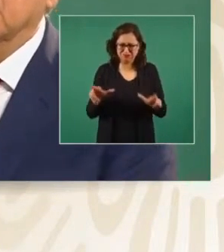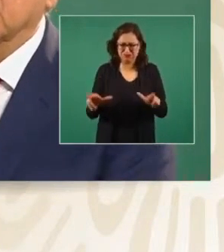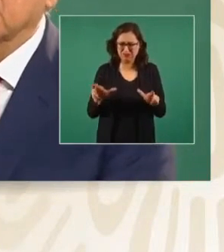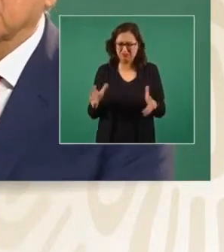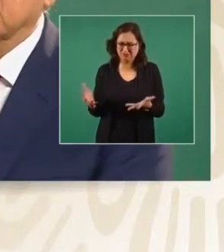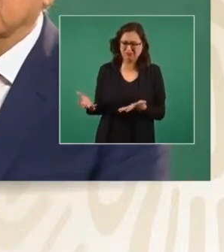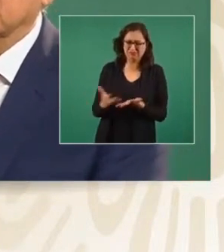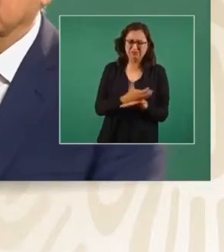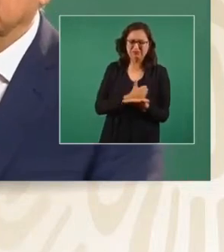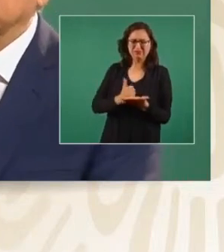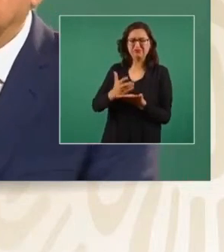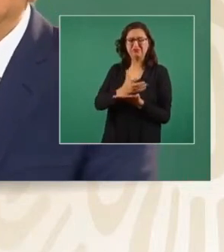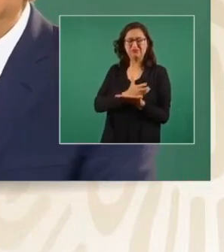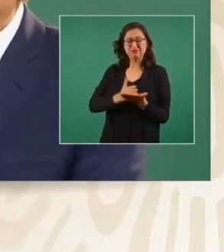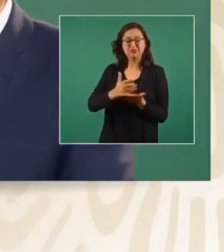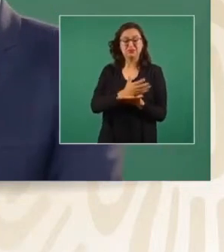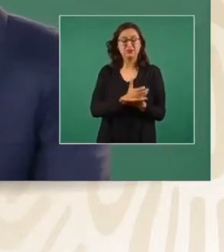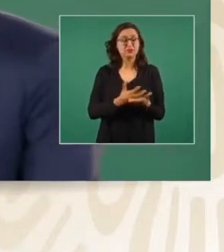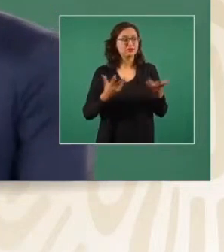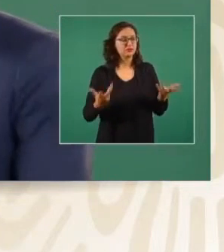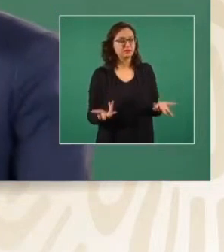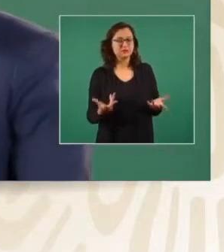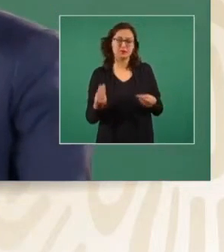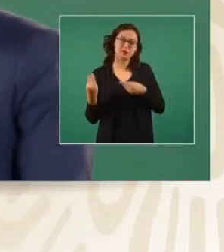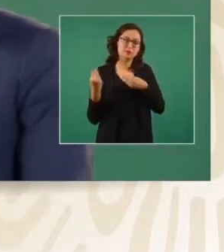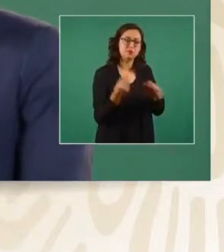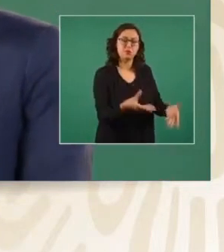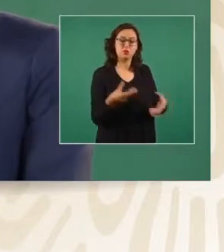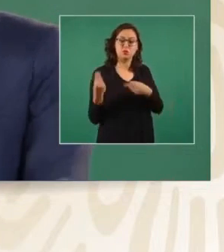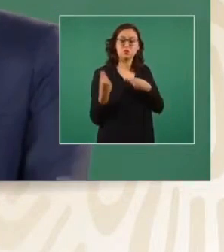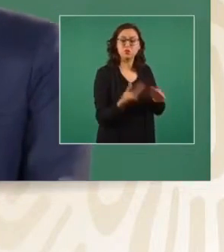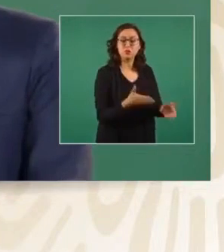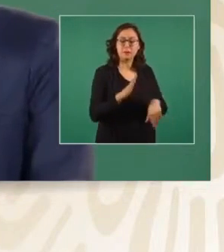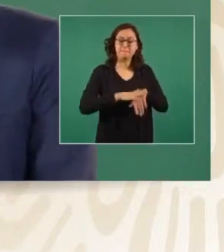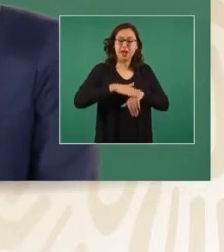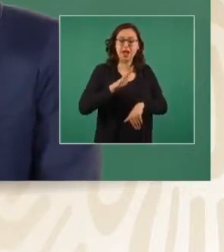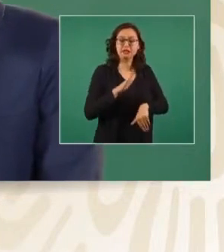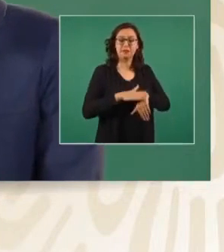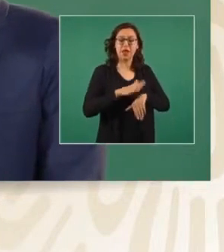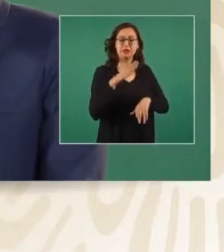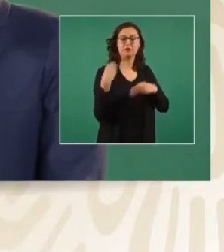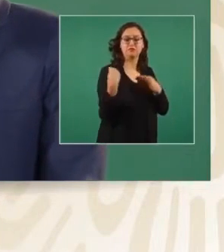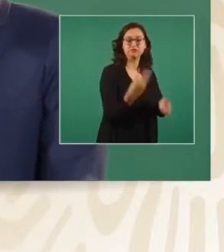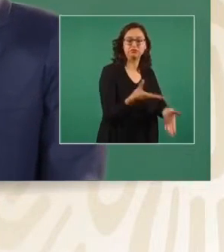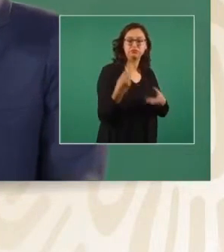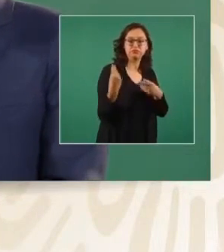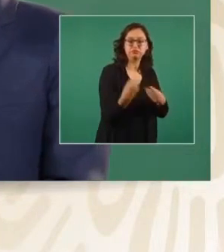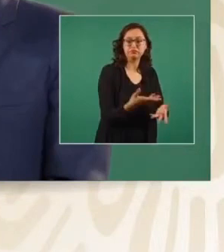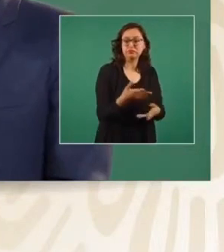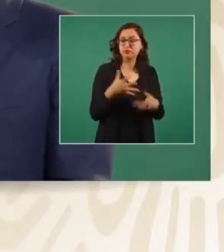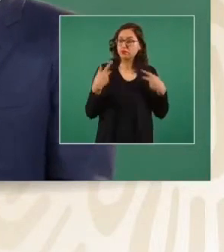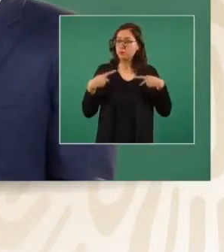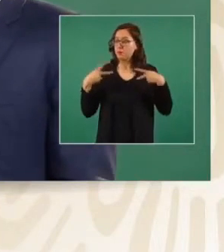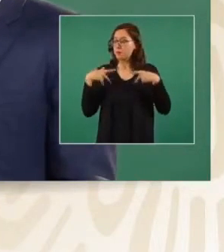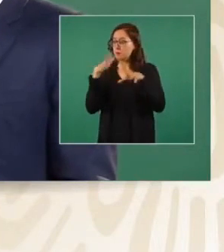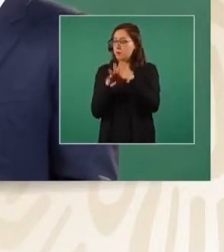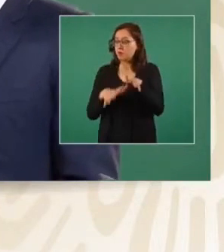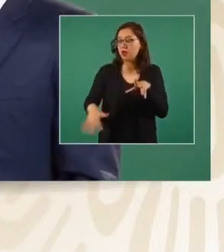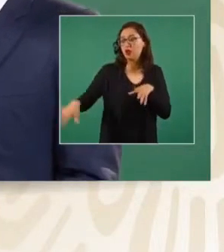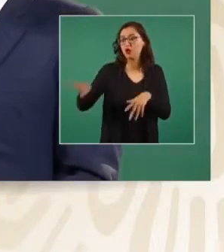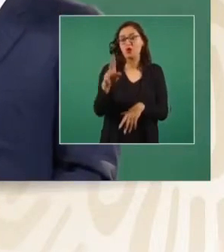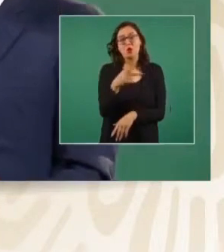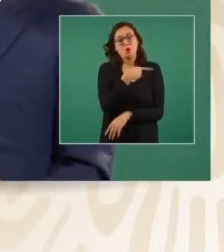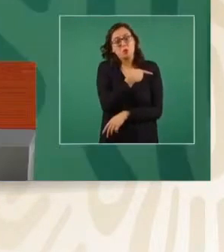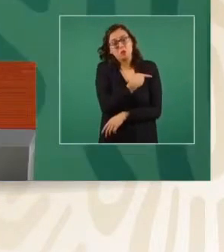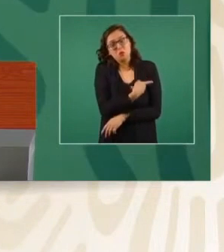riqueza mientras el pueblo se empobrece. Ese es el modelo